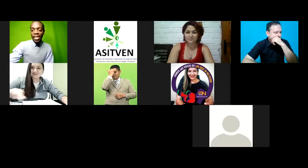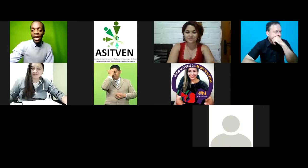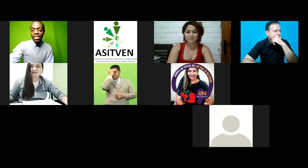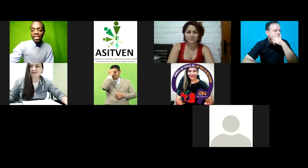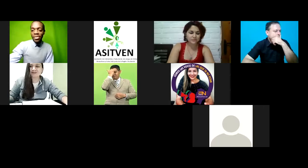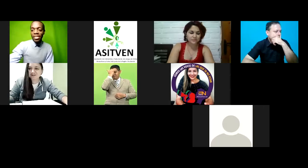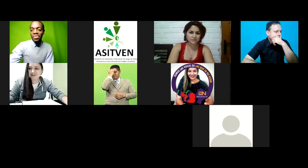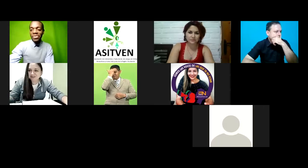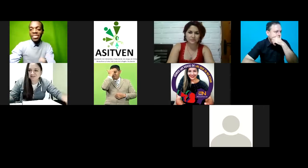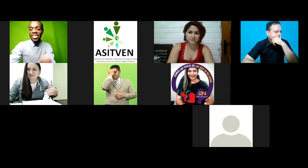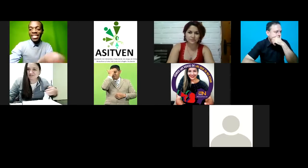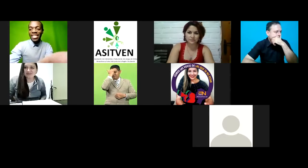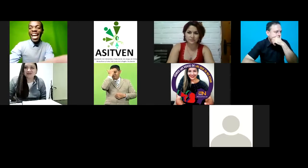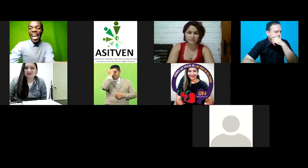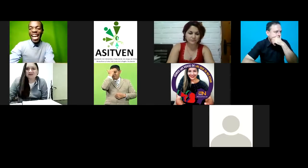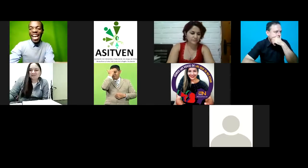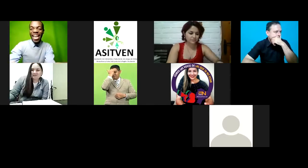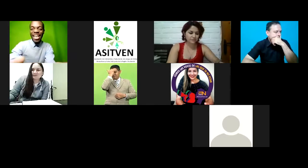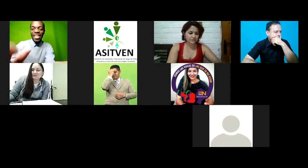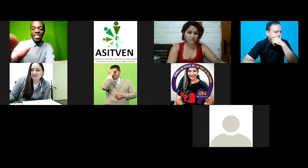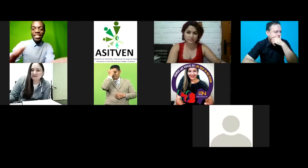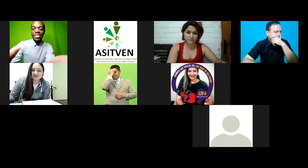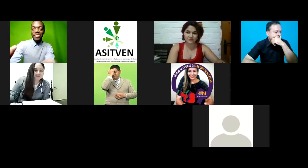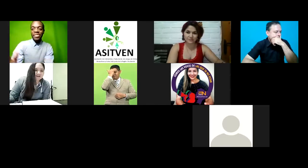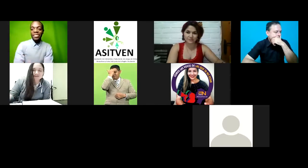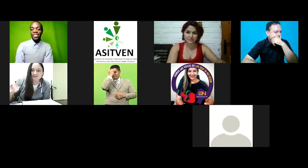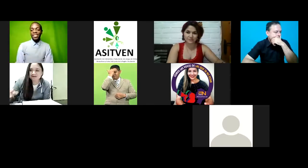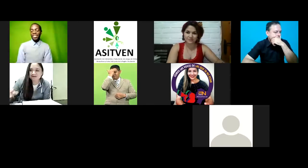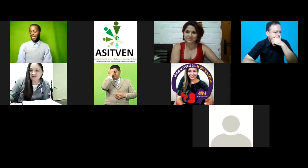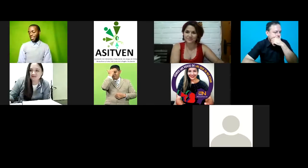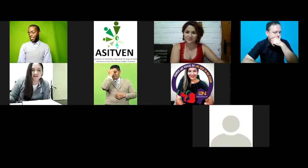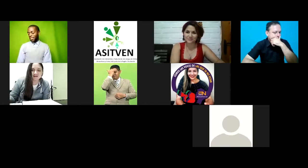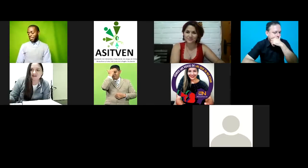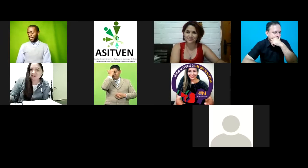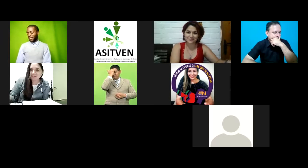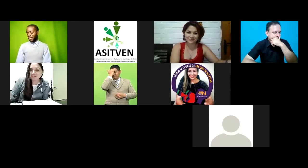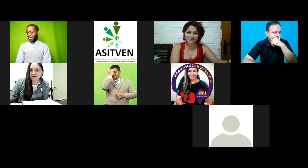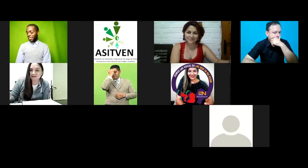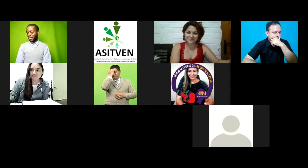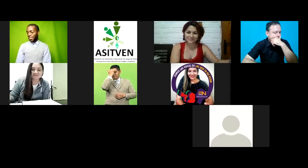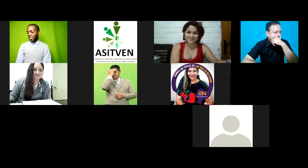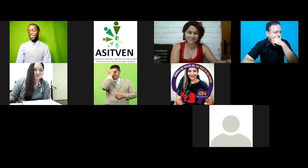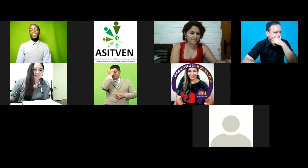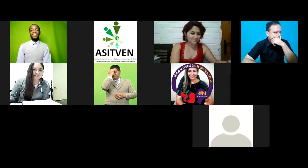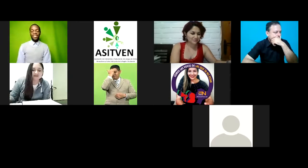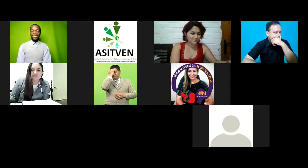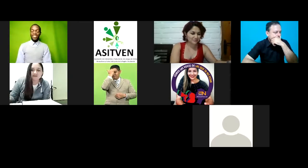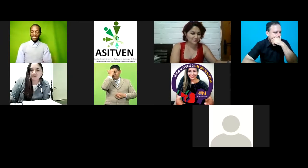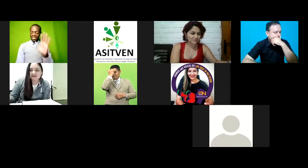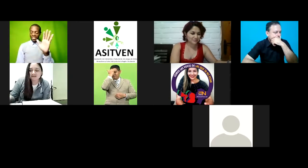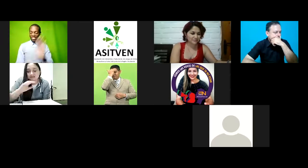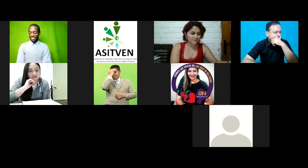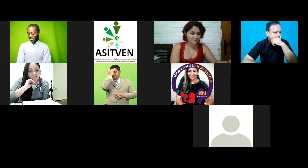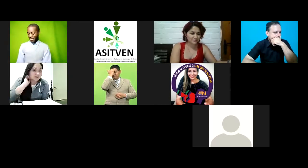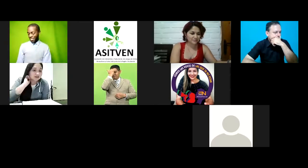Sí, sí, ya me cambié el nombre. Mucho gusto, buenas tardes, buenas noches para allá, para Venezuela. Soy